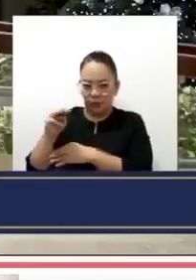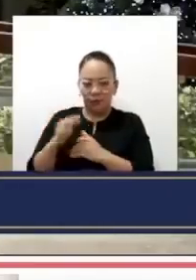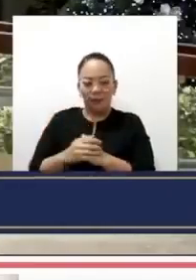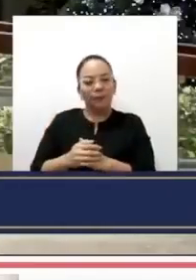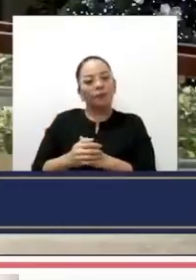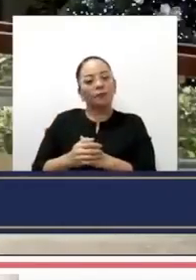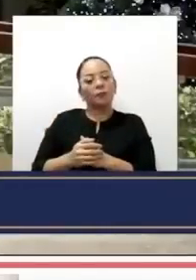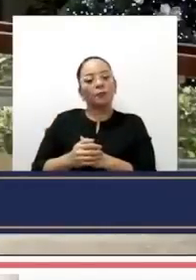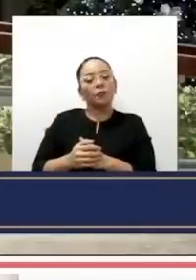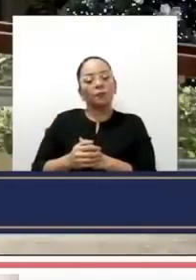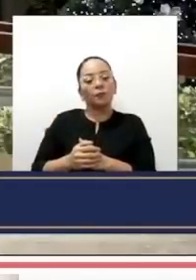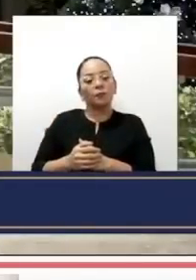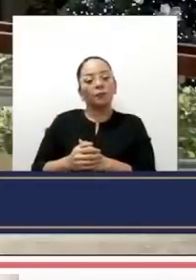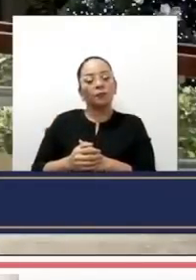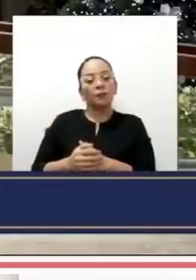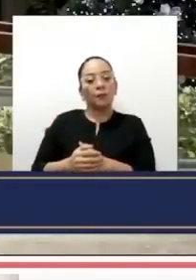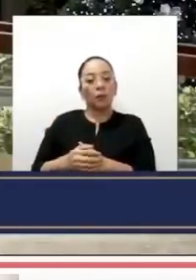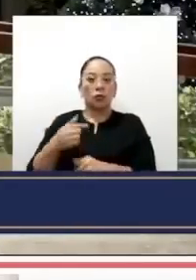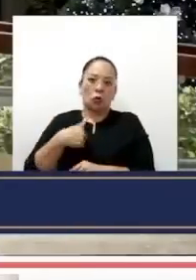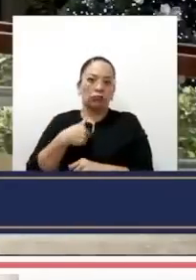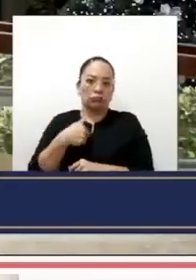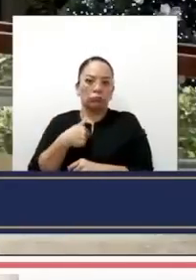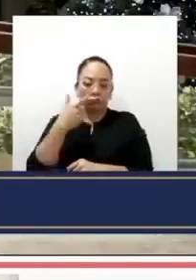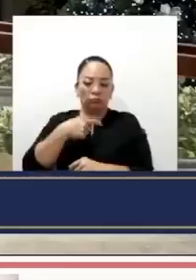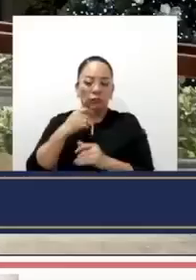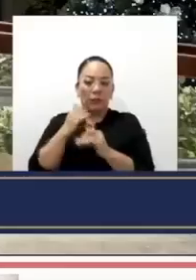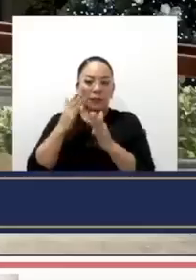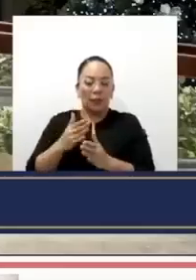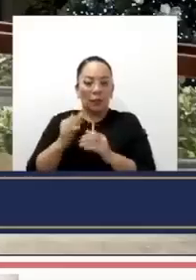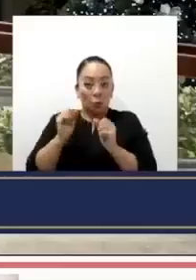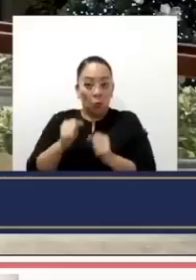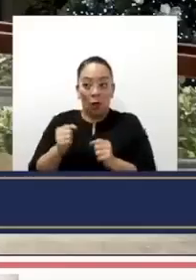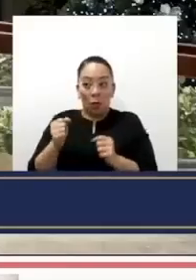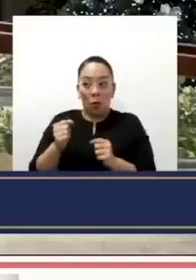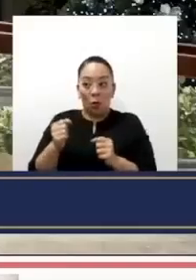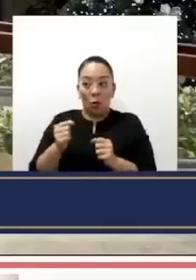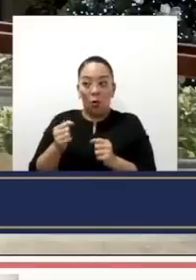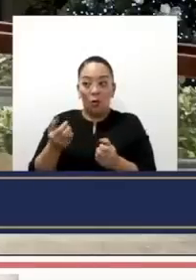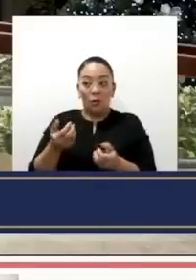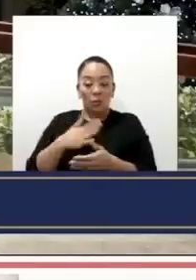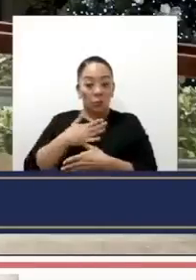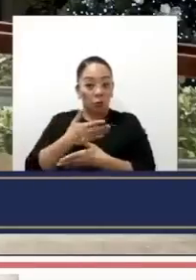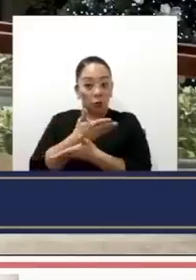siendo la parte demandada, no podría poner a disposición del público